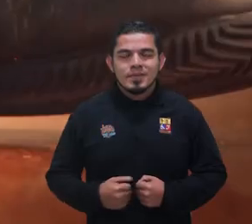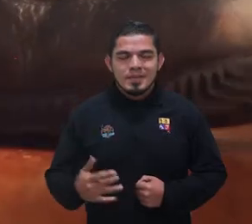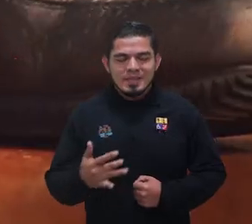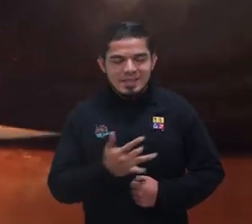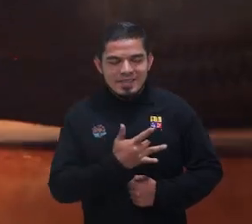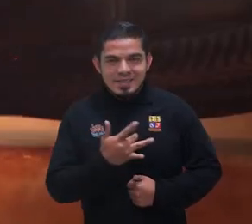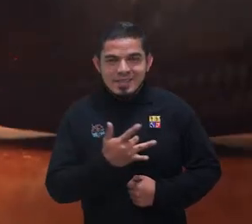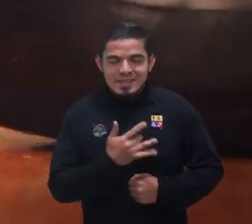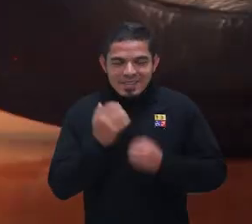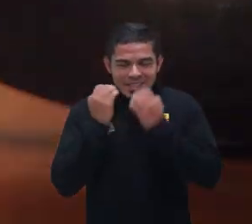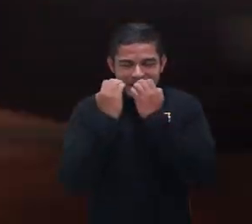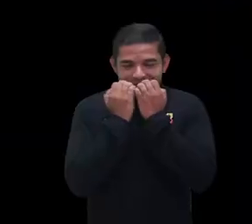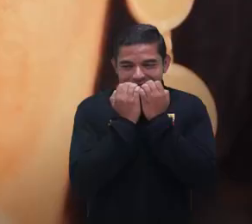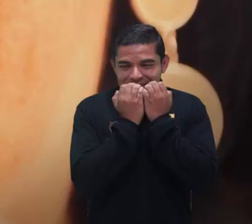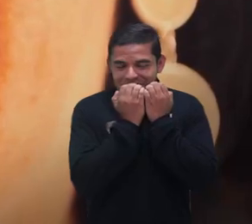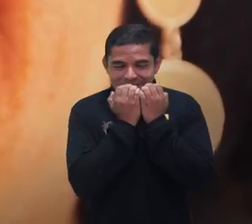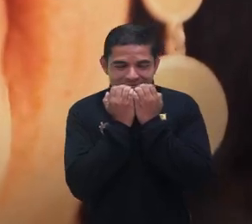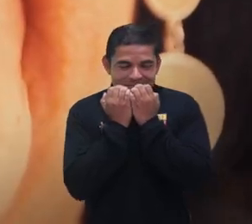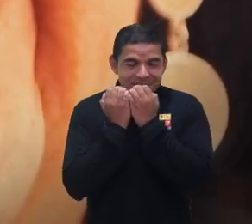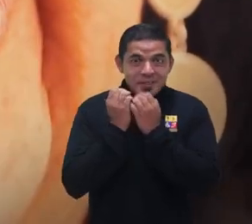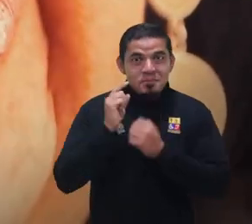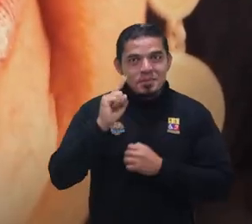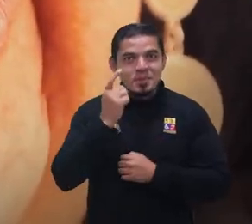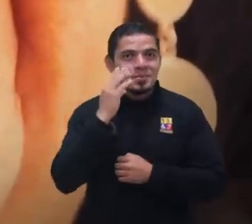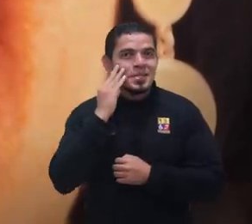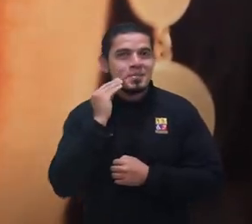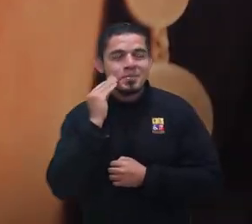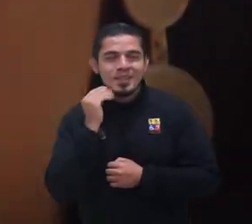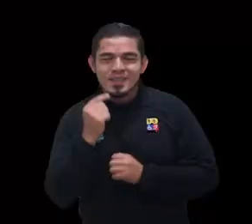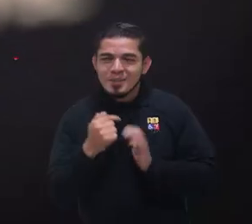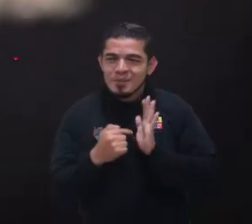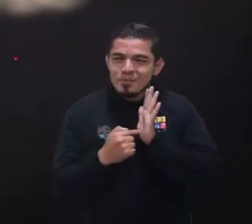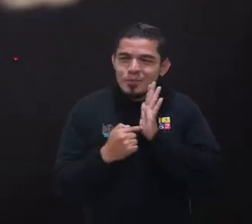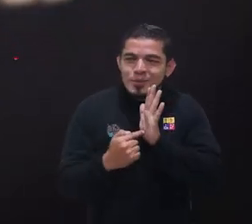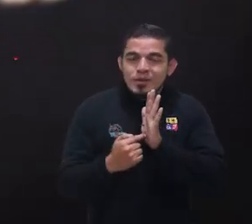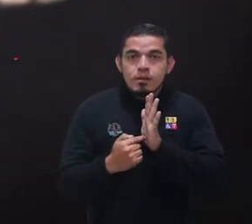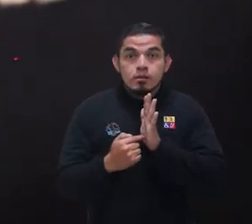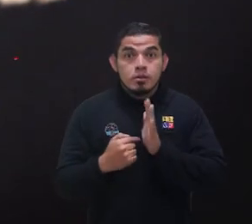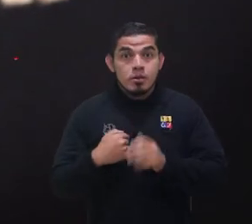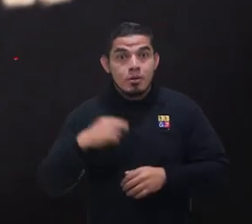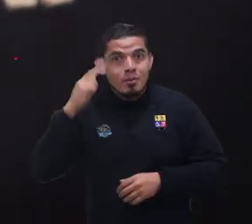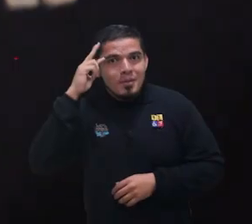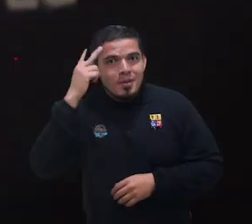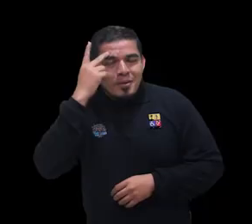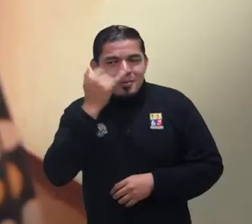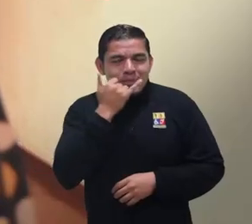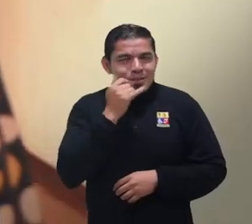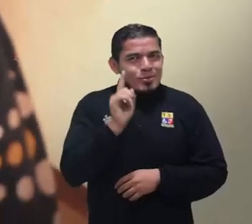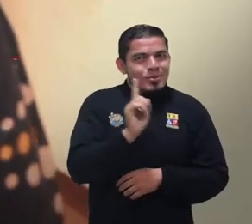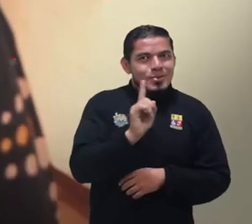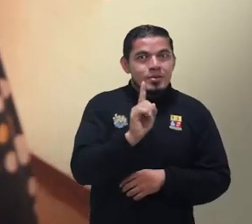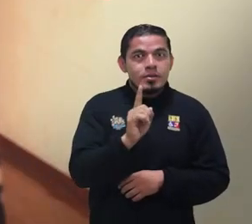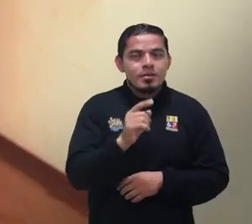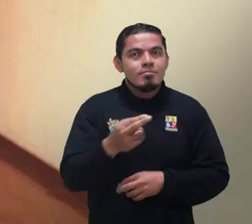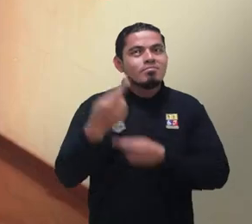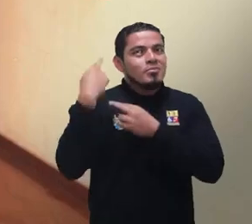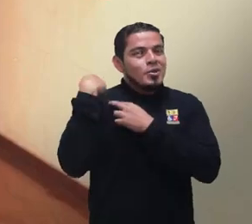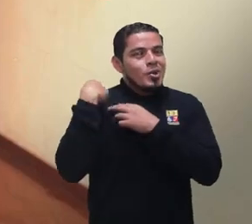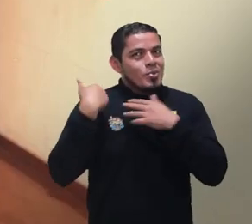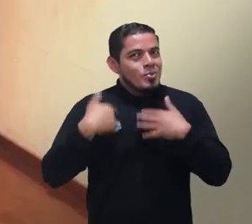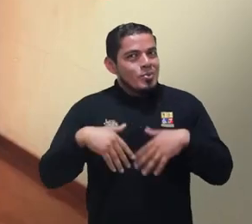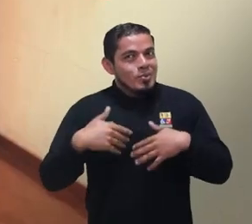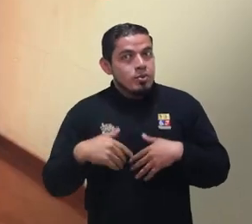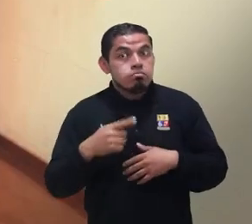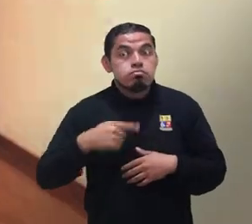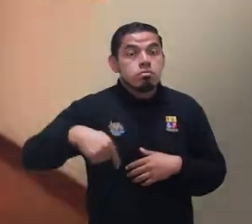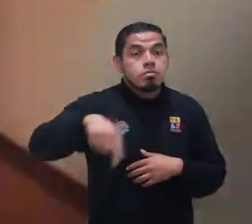Estoy nerviosa. Es mi primera vez haciendo esto y no quiero quedar mal. Es una gran responsabilidad